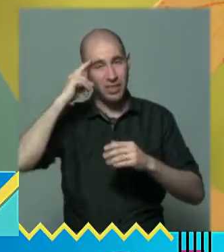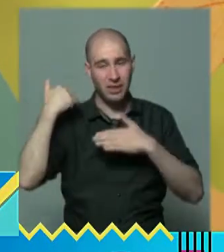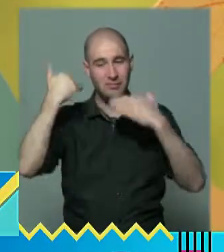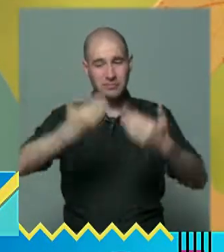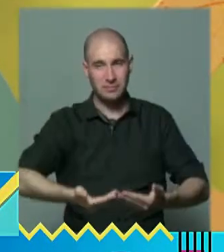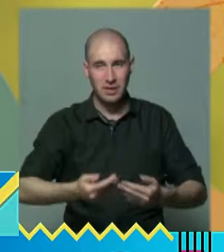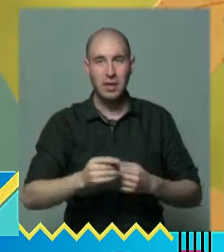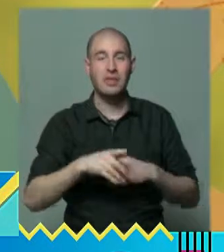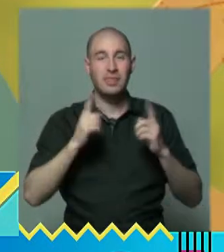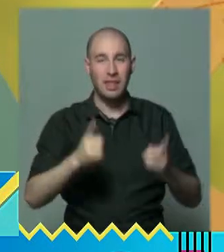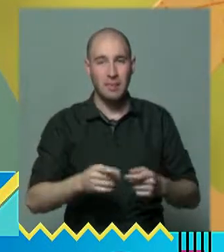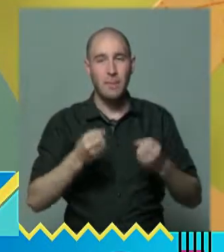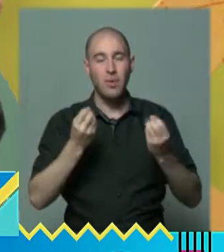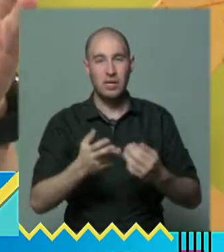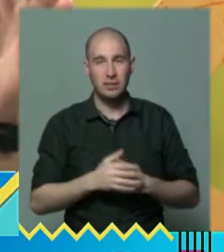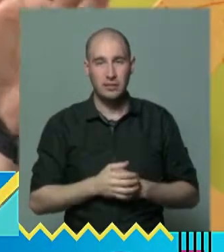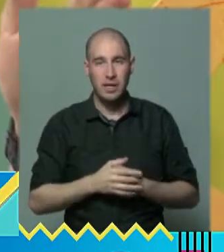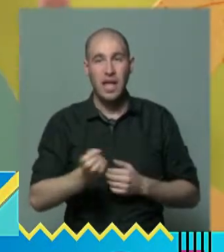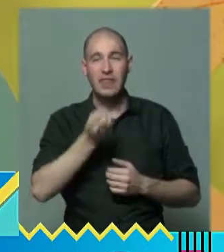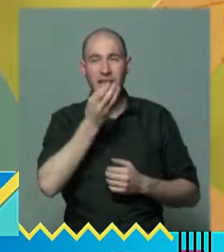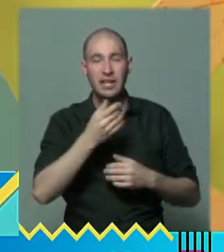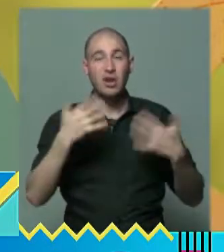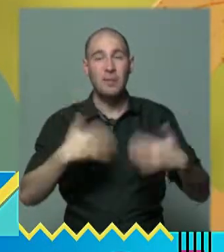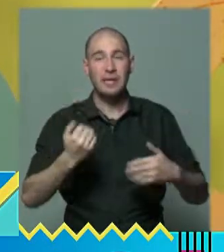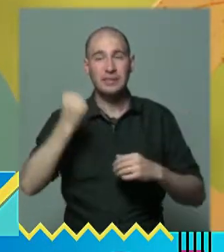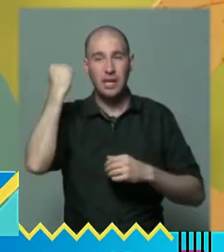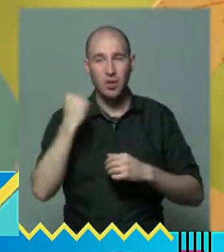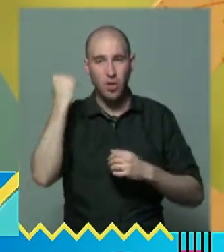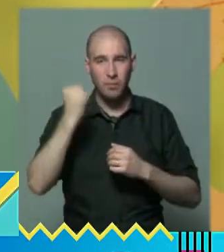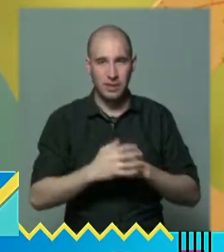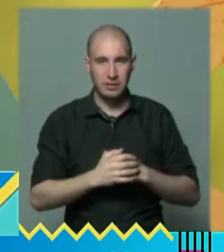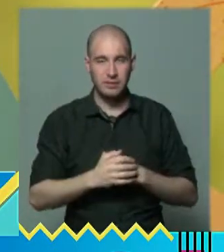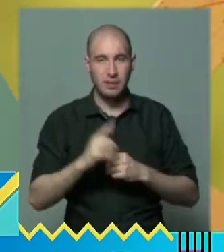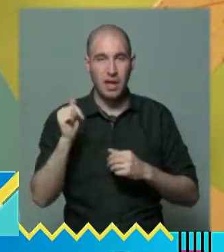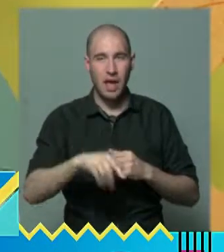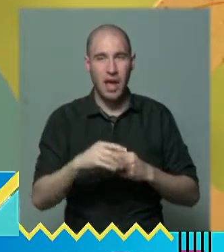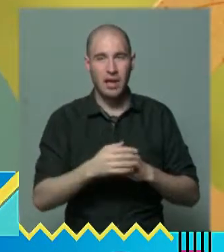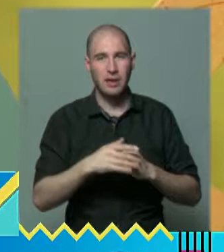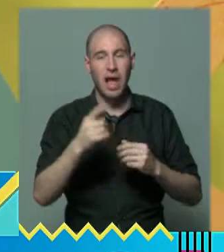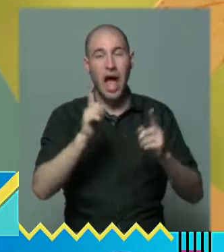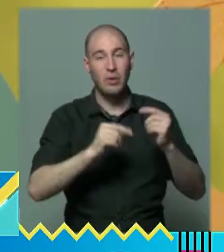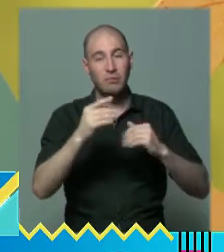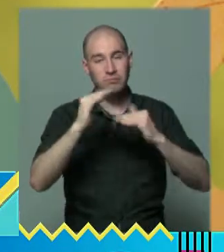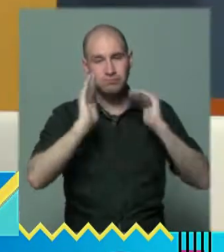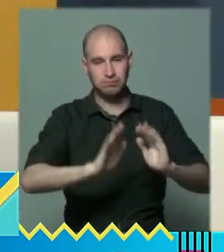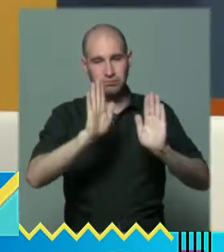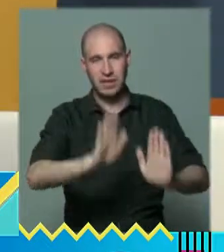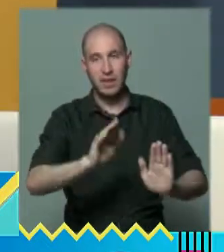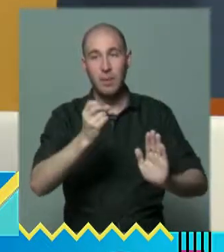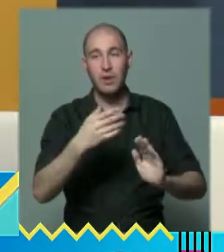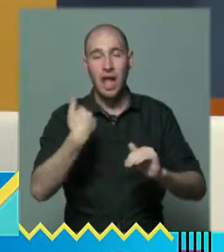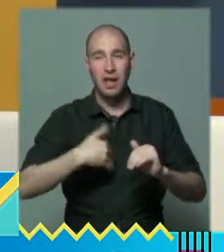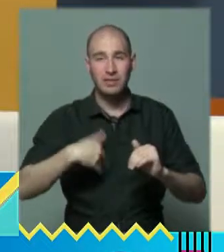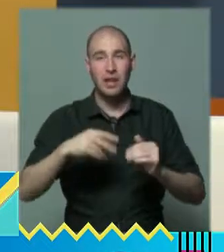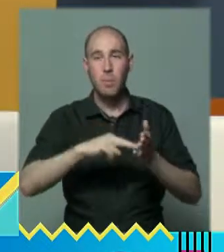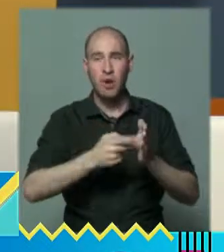y fundamentalmente a raíz de la declaración de la emergencia económica, en la cual se congelaron determinadas variables, porque sí, realmente la Argentina pasó